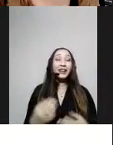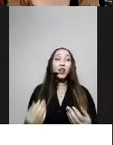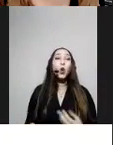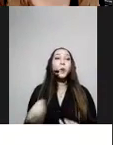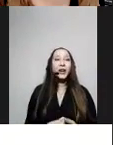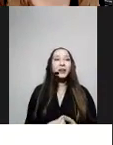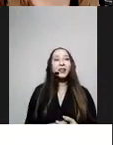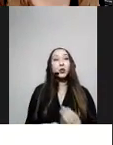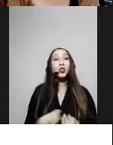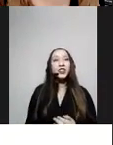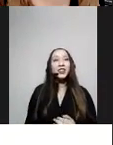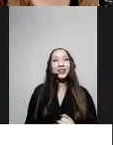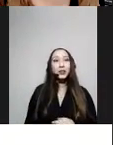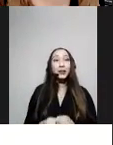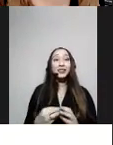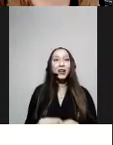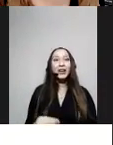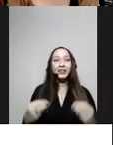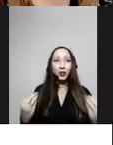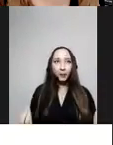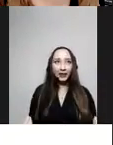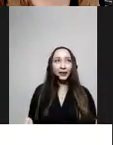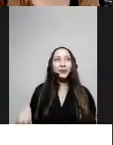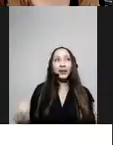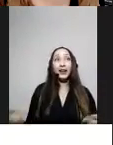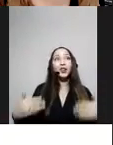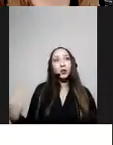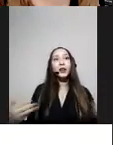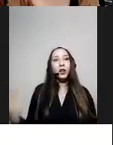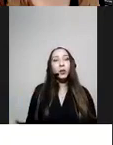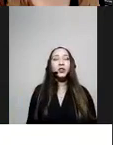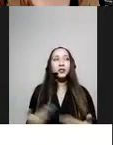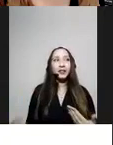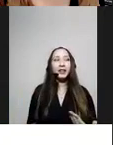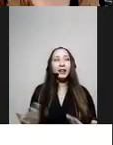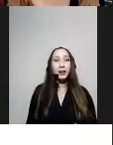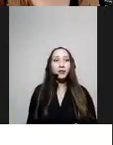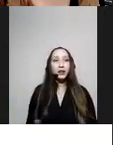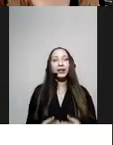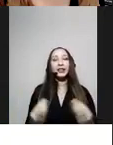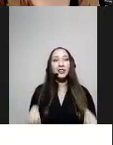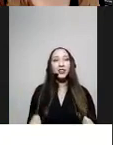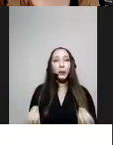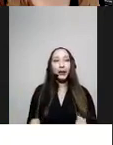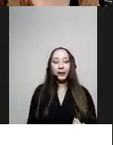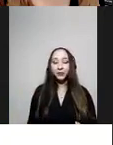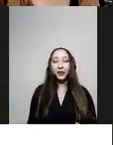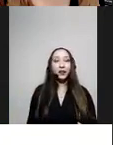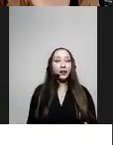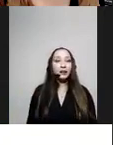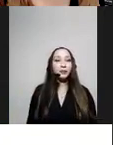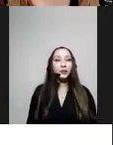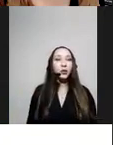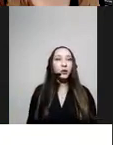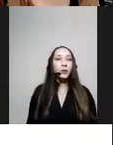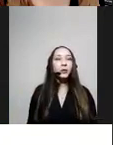Kabat-Zinn. Y él creó un programa de reducción de estrés basado en la atención plena, que es como se define el mindfulness, en la